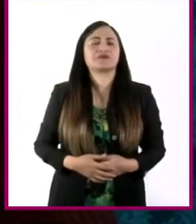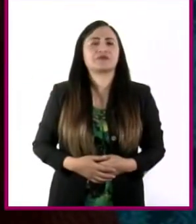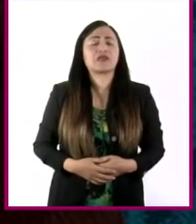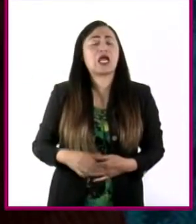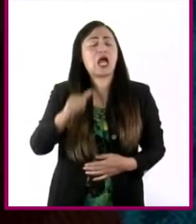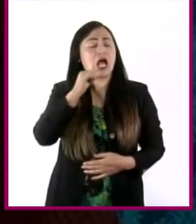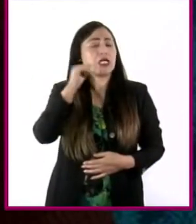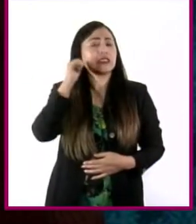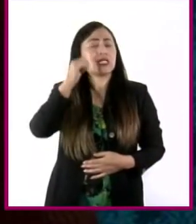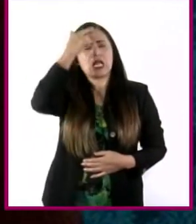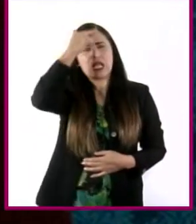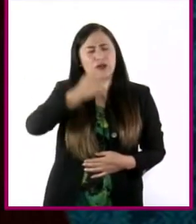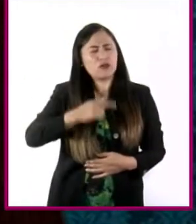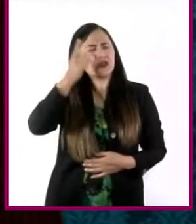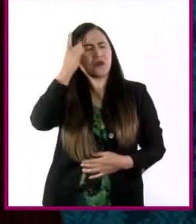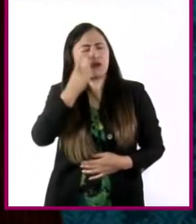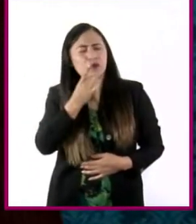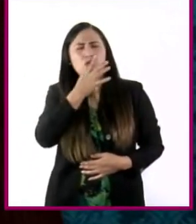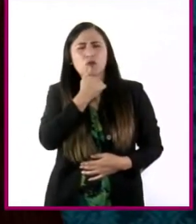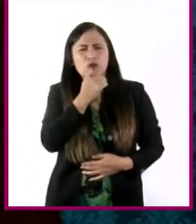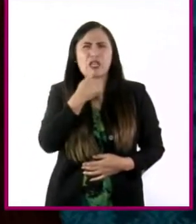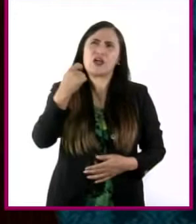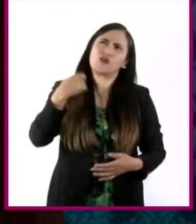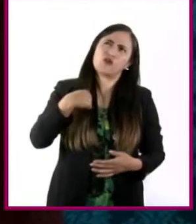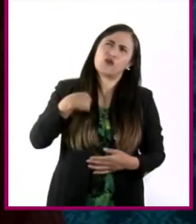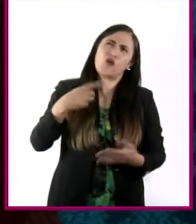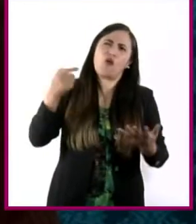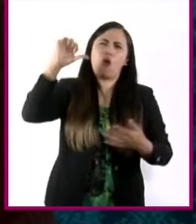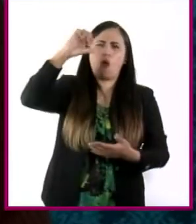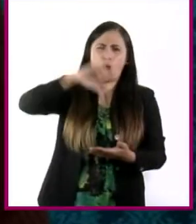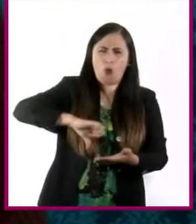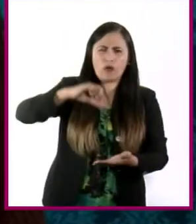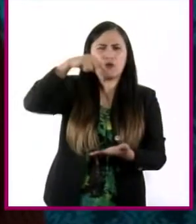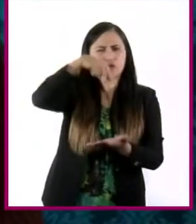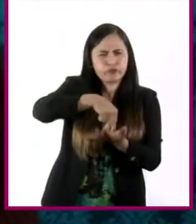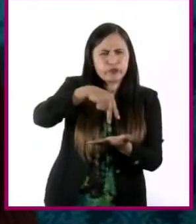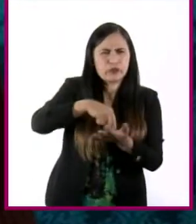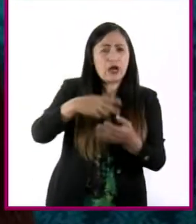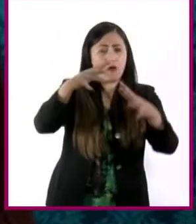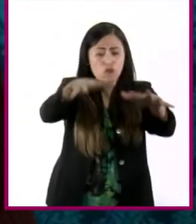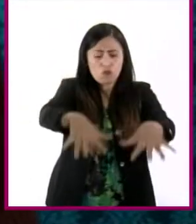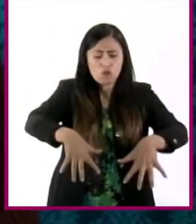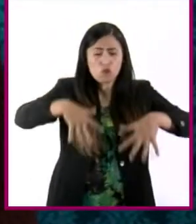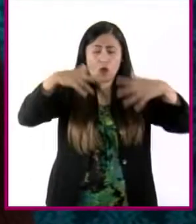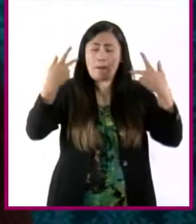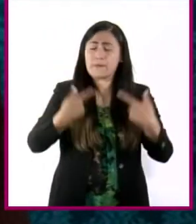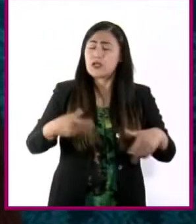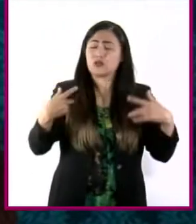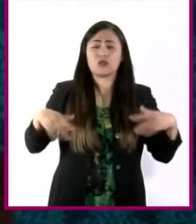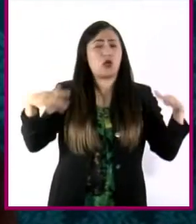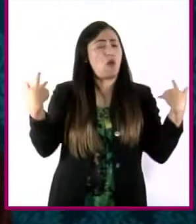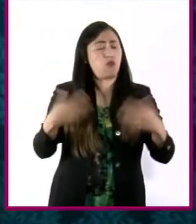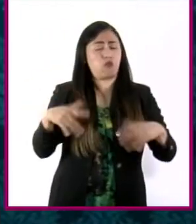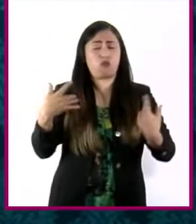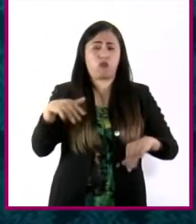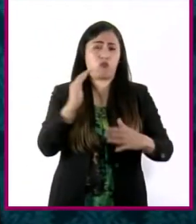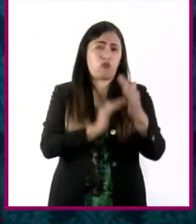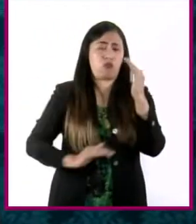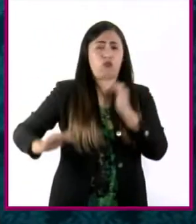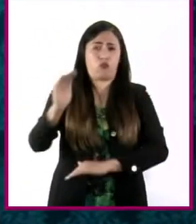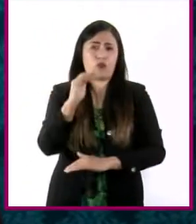vela, pensando qué podía decir aquí, en esta asamblea de distinguidas personas. Y después de comerme todas